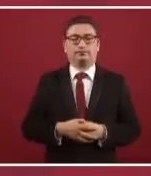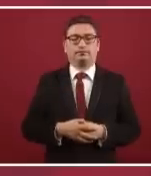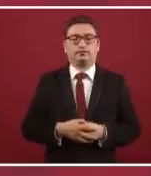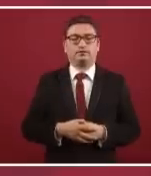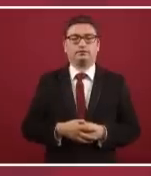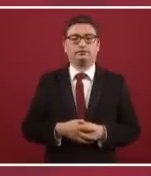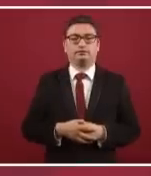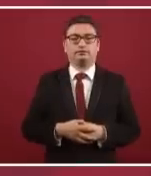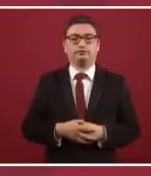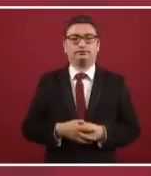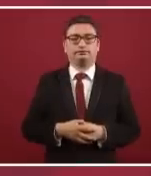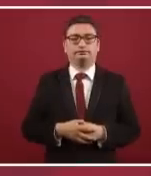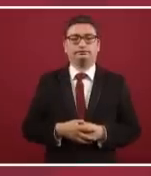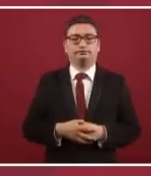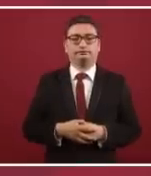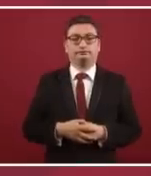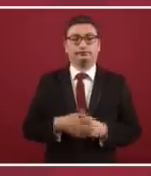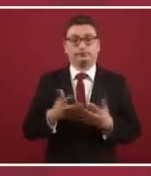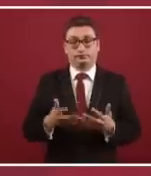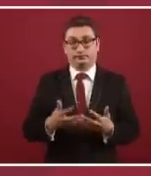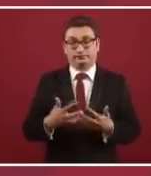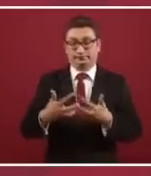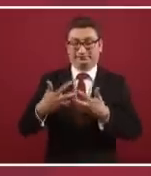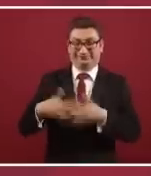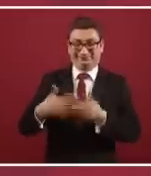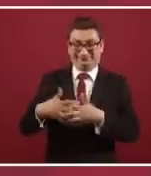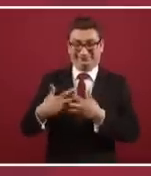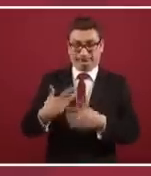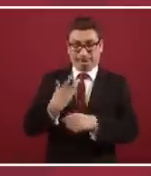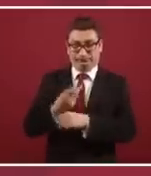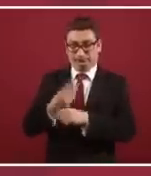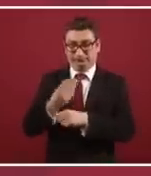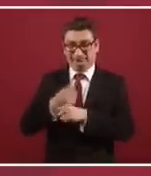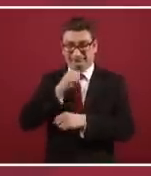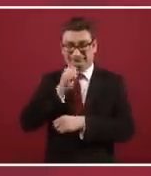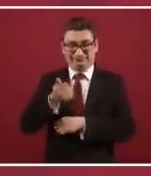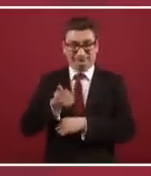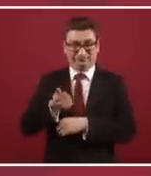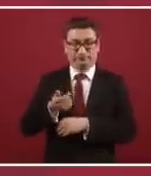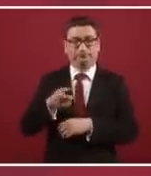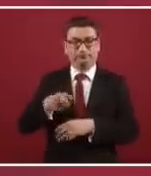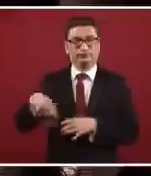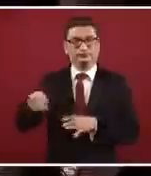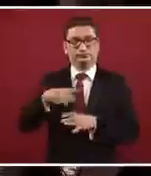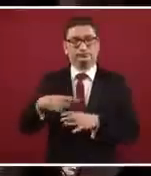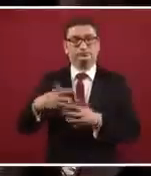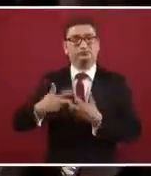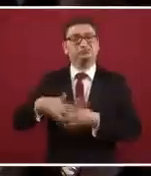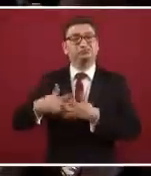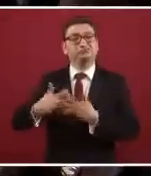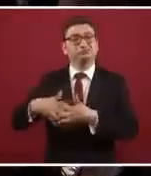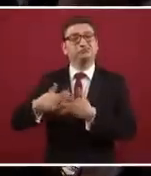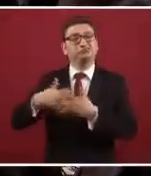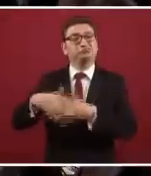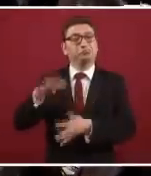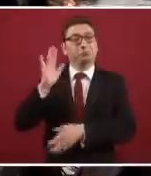fíjense, las tres que no se reconfiguraron tenían más producción